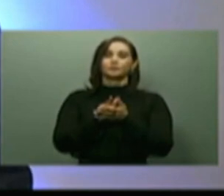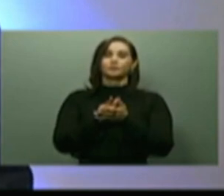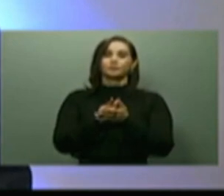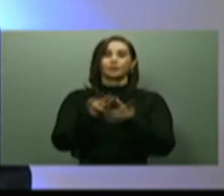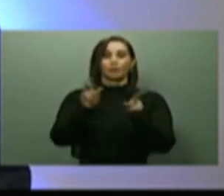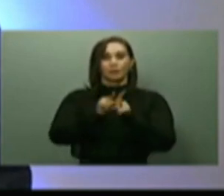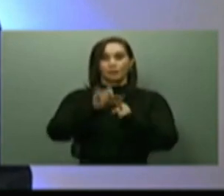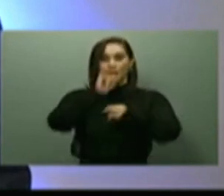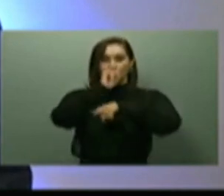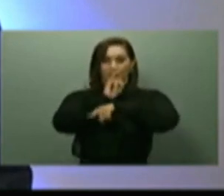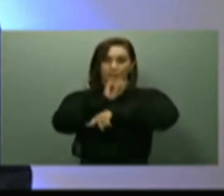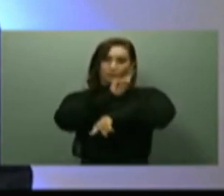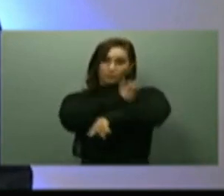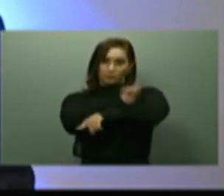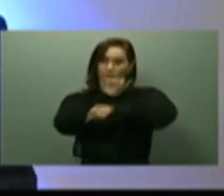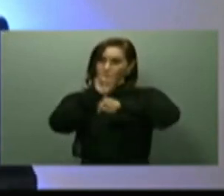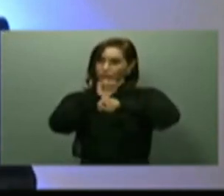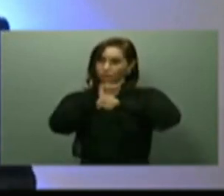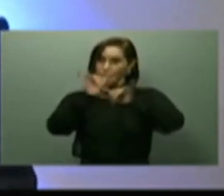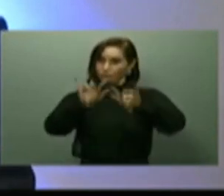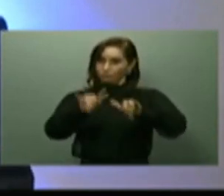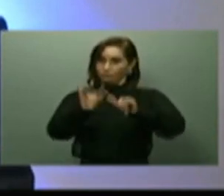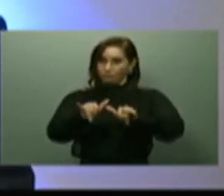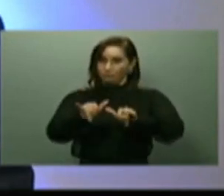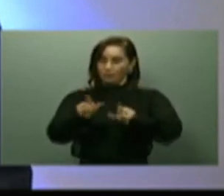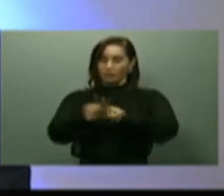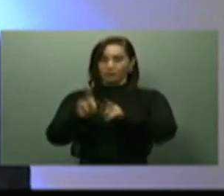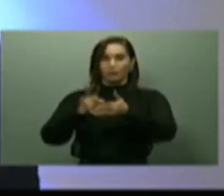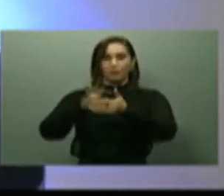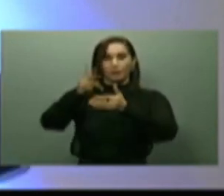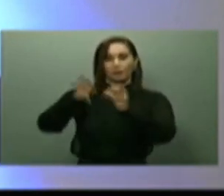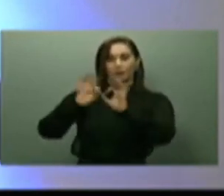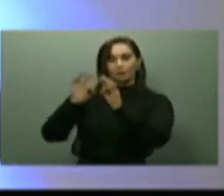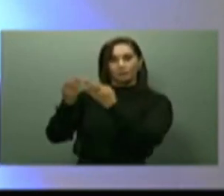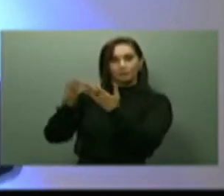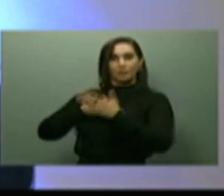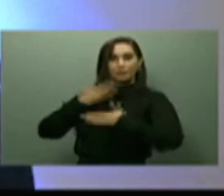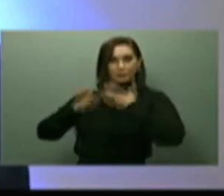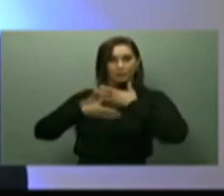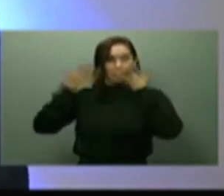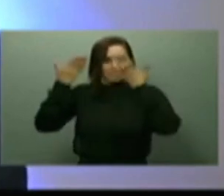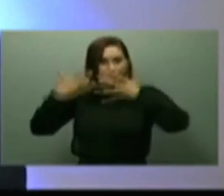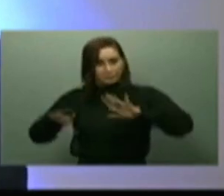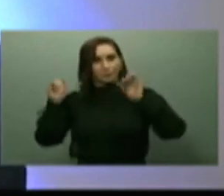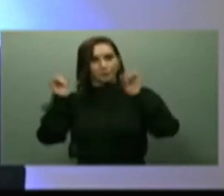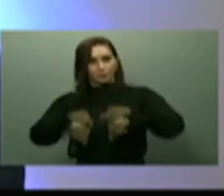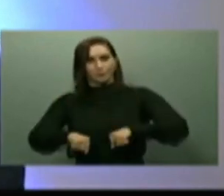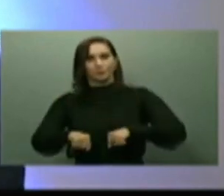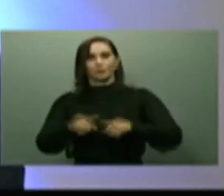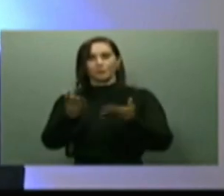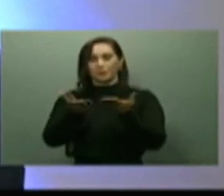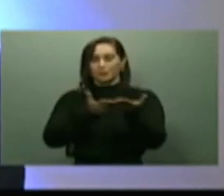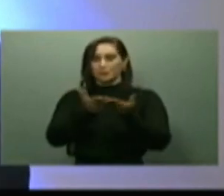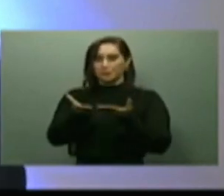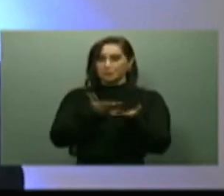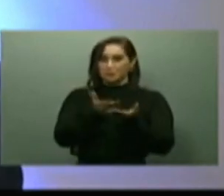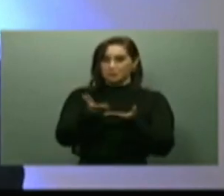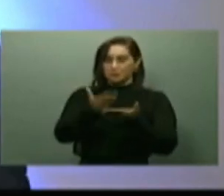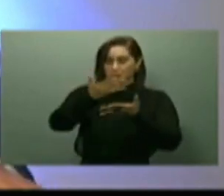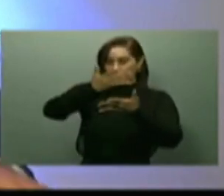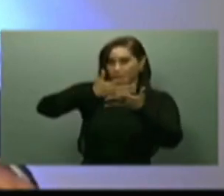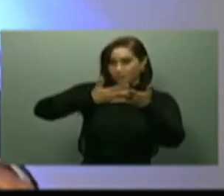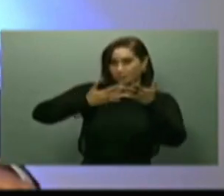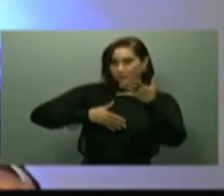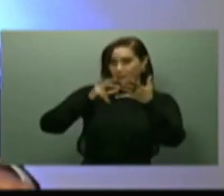El FOTEP ya está trabajando. El programa de Familia Feliz ya pueden acceder a través de